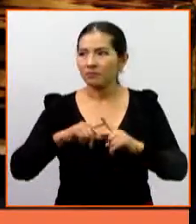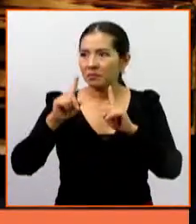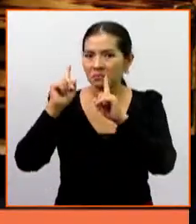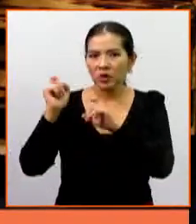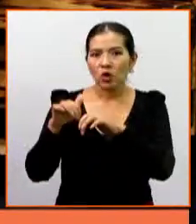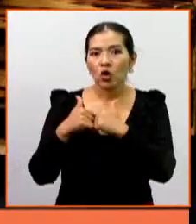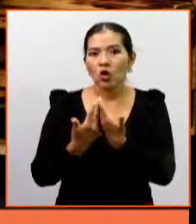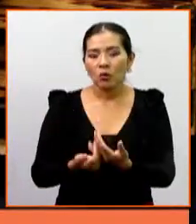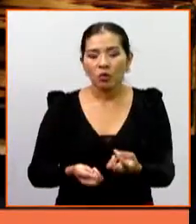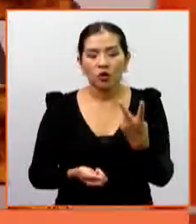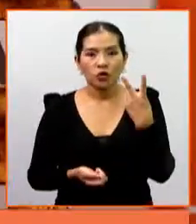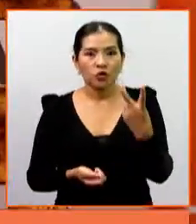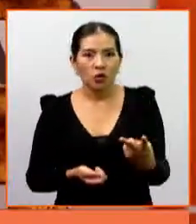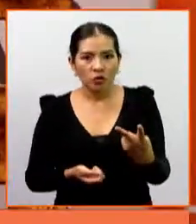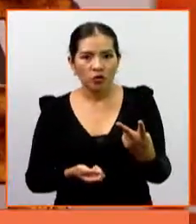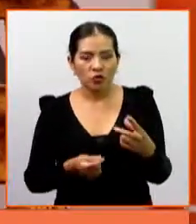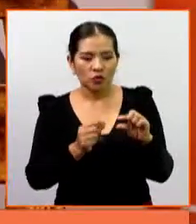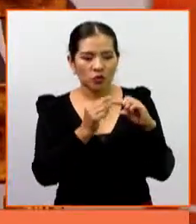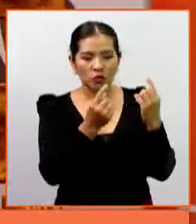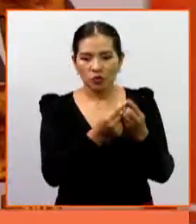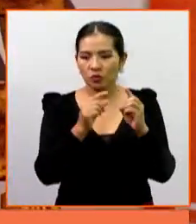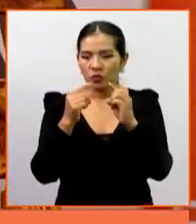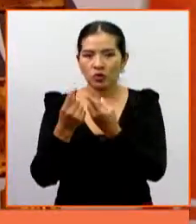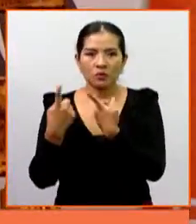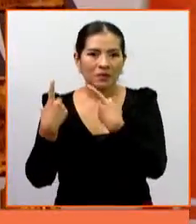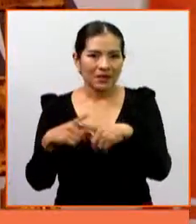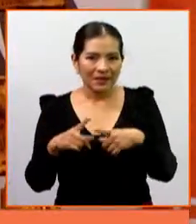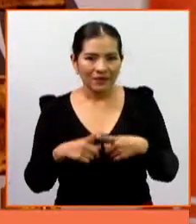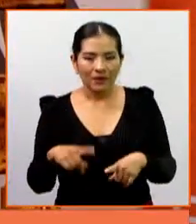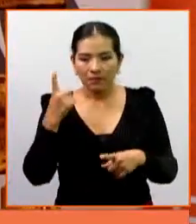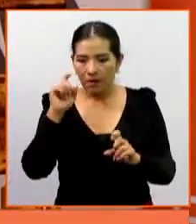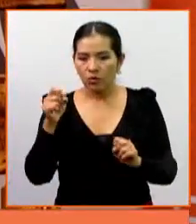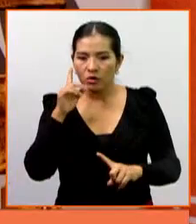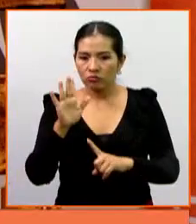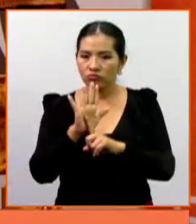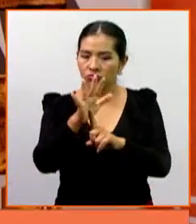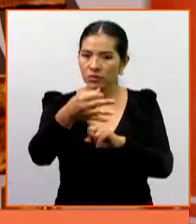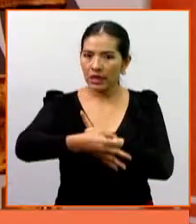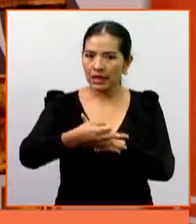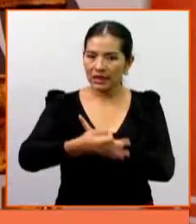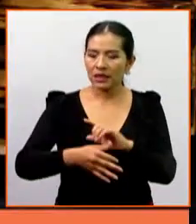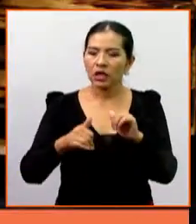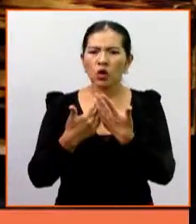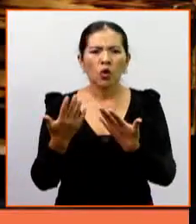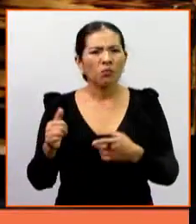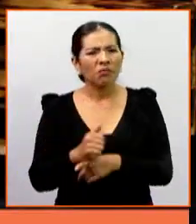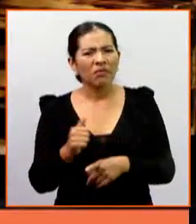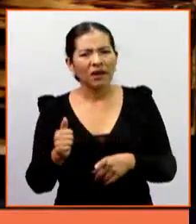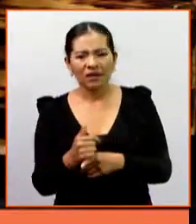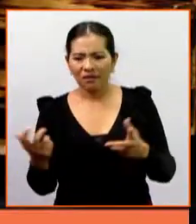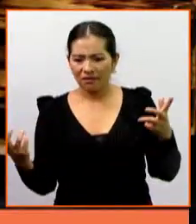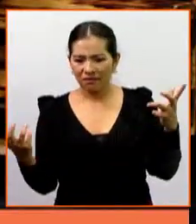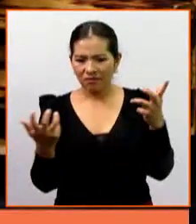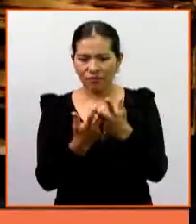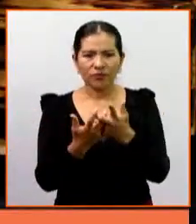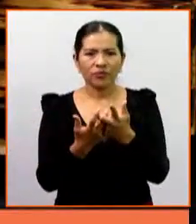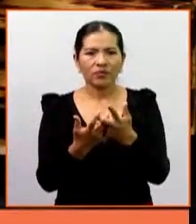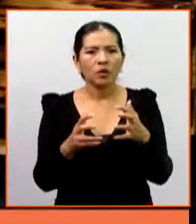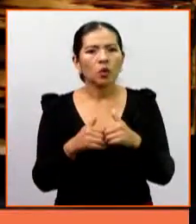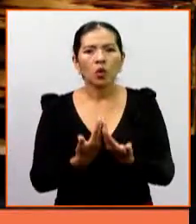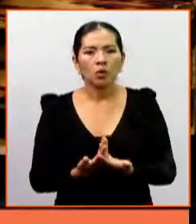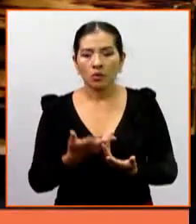géneros distintos, pero para poder presentarles algo de calidad también, claro, a todo el público y que no se escuche